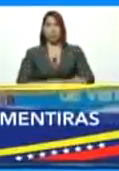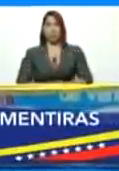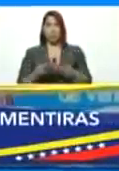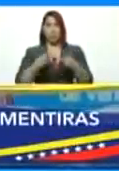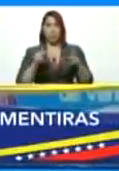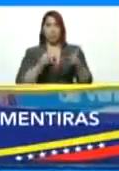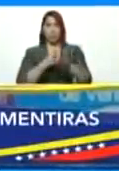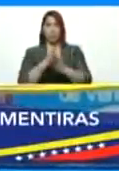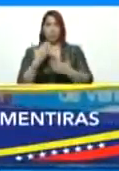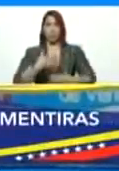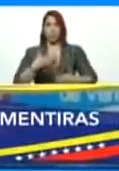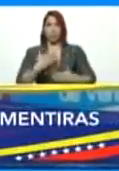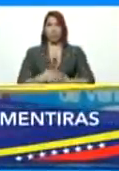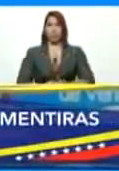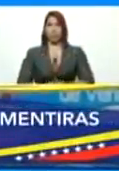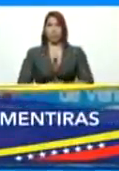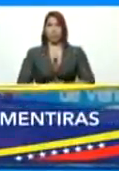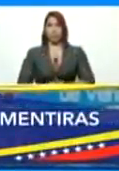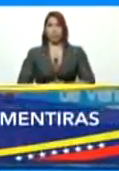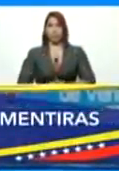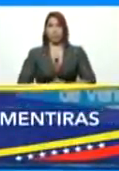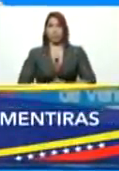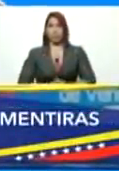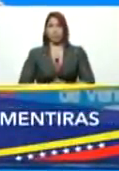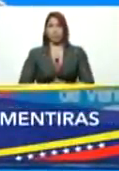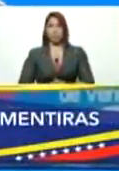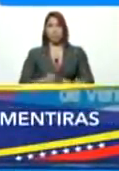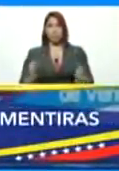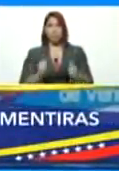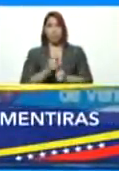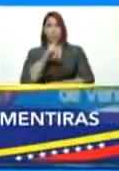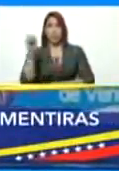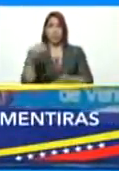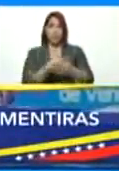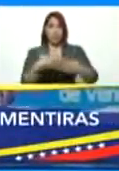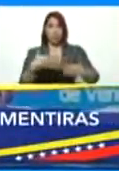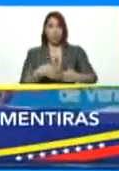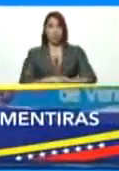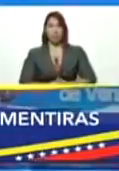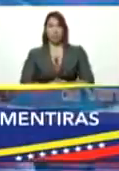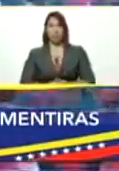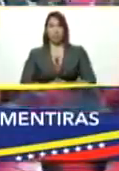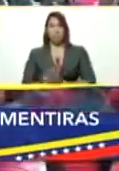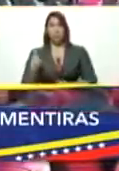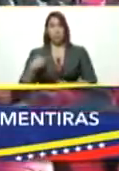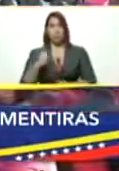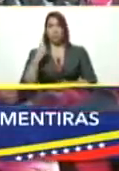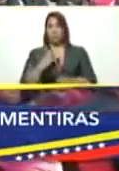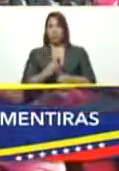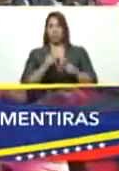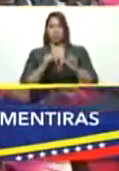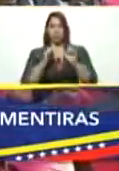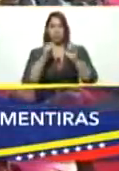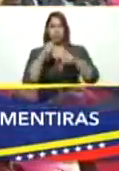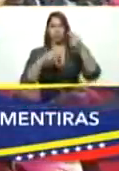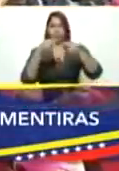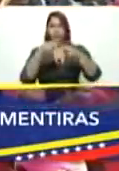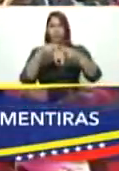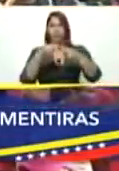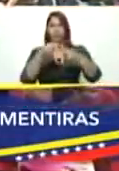gratuita y de calidad con esos 100 millones tuvimos que seguir construyendo